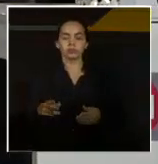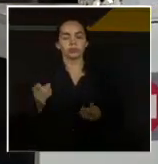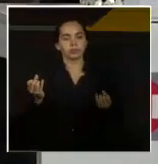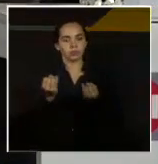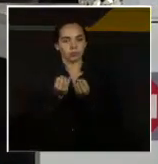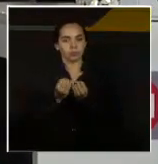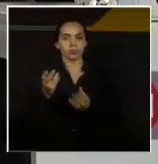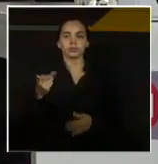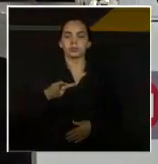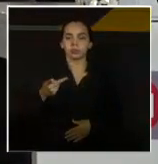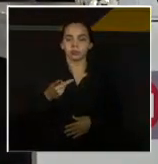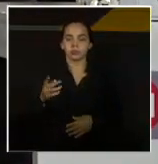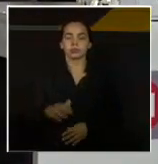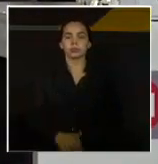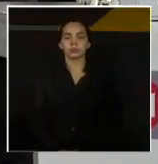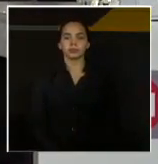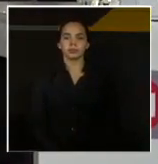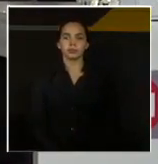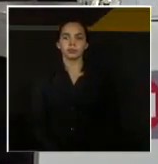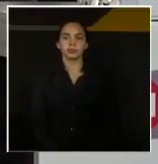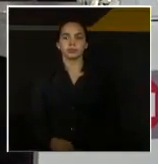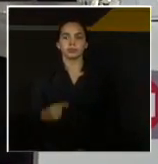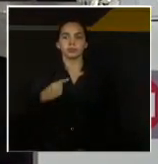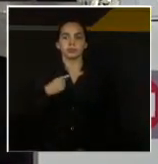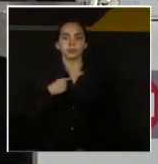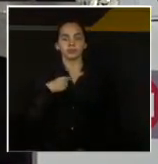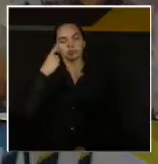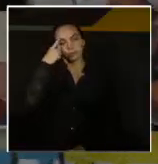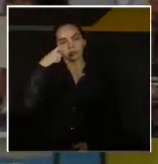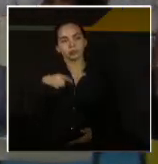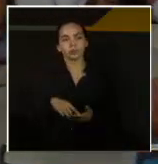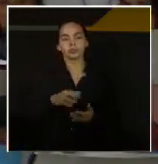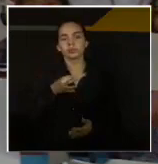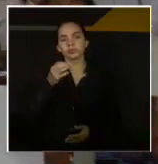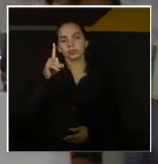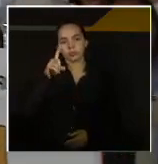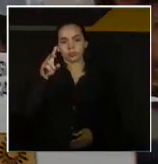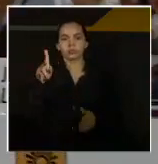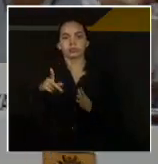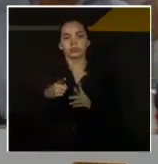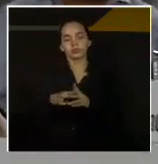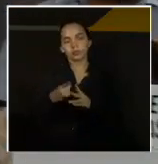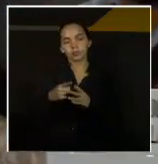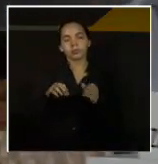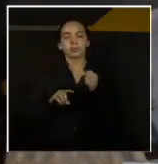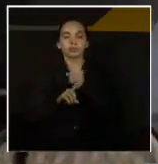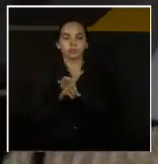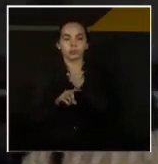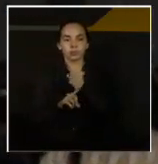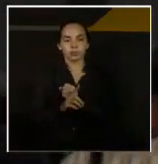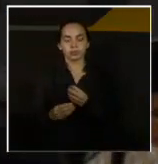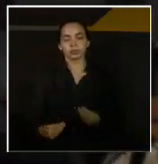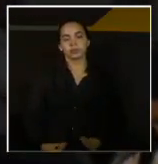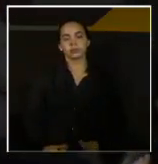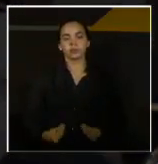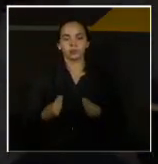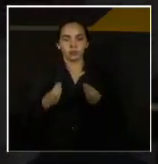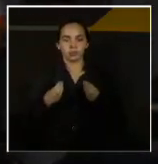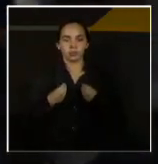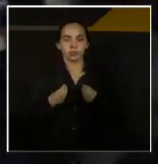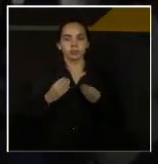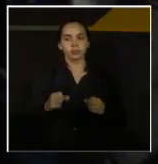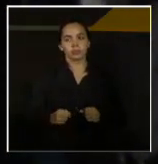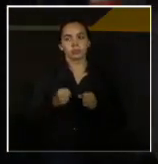del experto. Adelante. Yo considero que uno de los principales problemas que estamos viviendo es